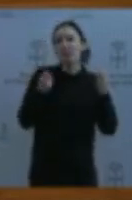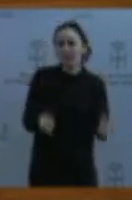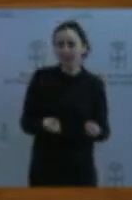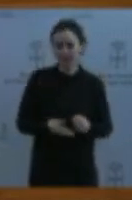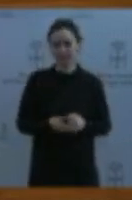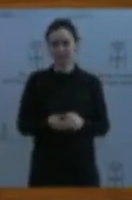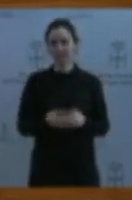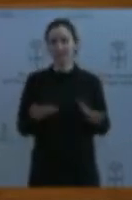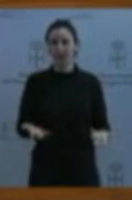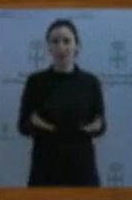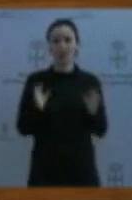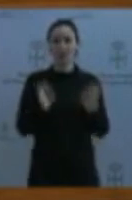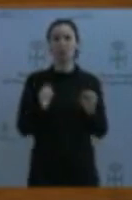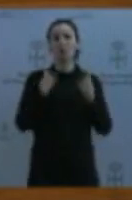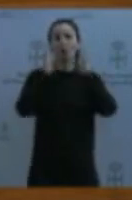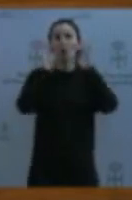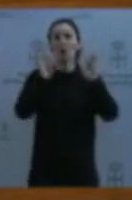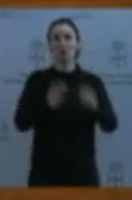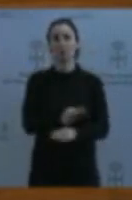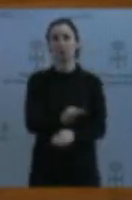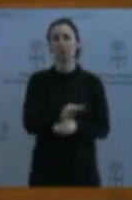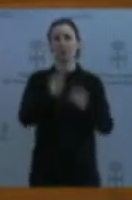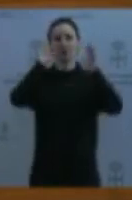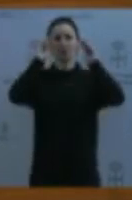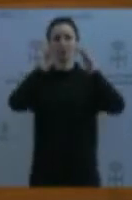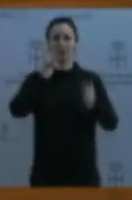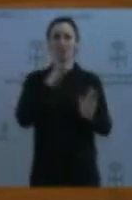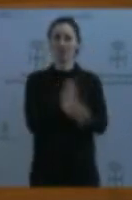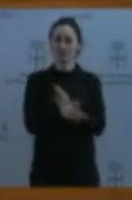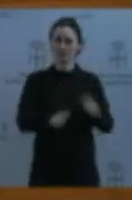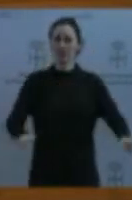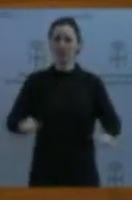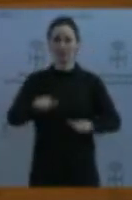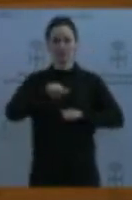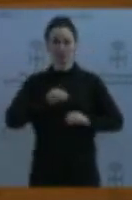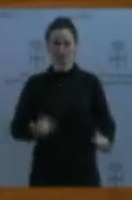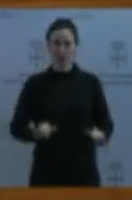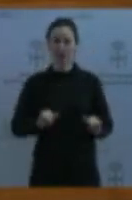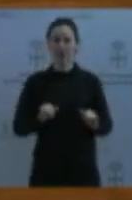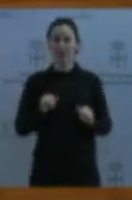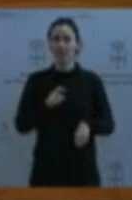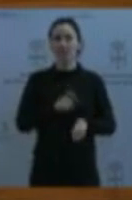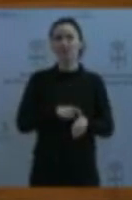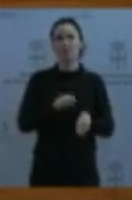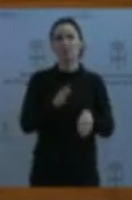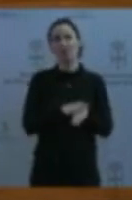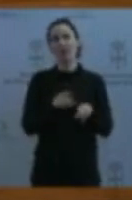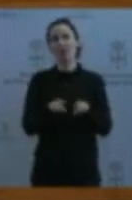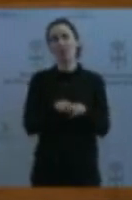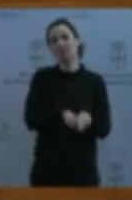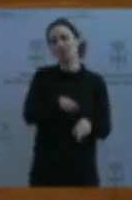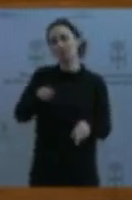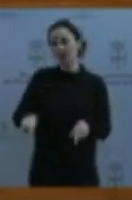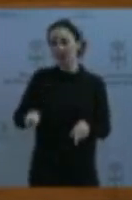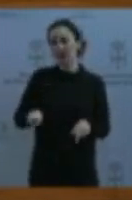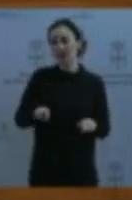en formación es cuando la gente está desempleada, tiene más tiempo para apartarse de una trayectoria laboral que se ha estancado por culpa del desempleo y puede